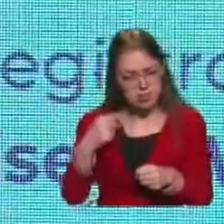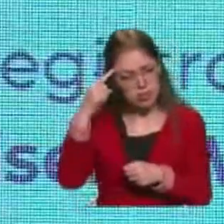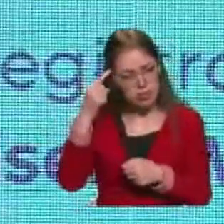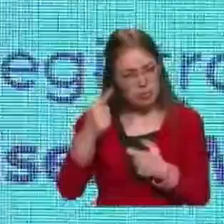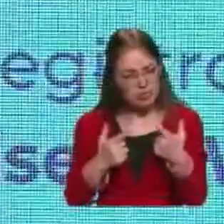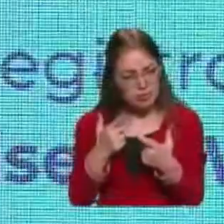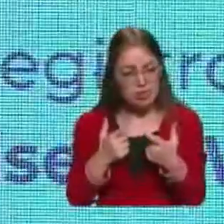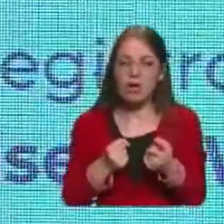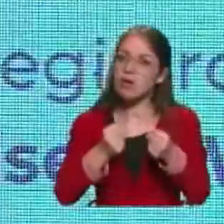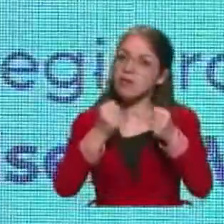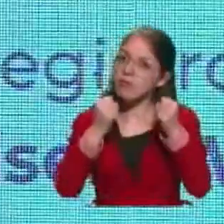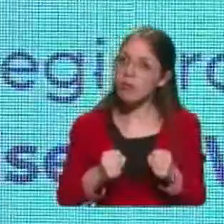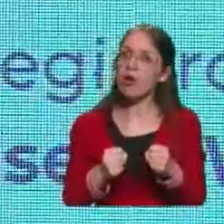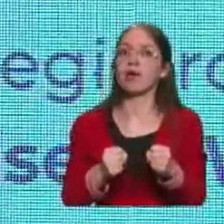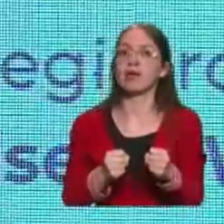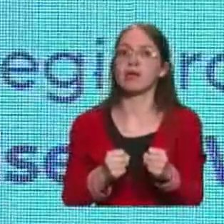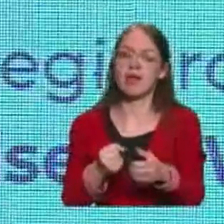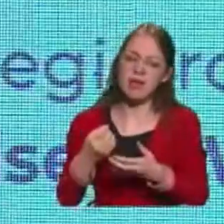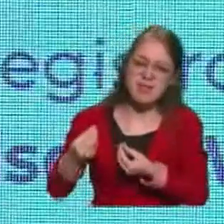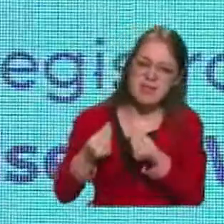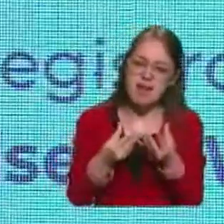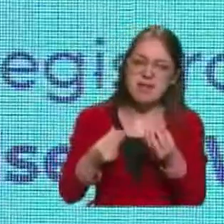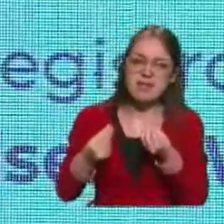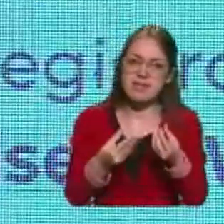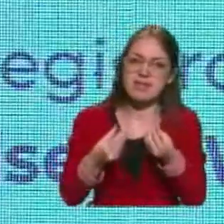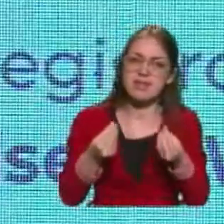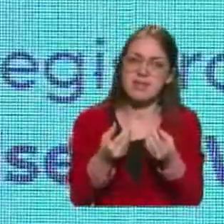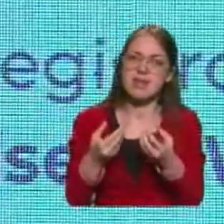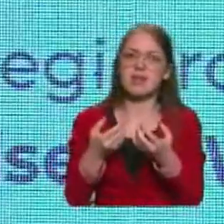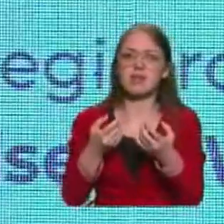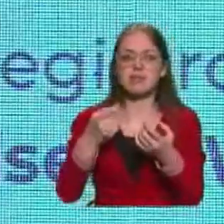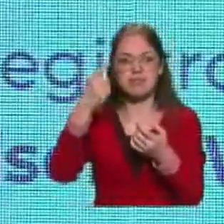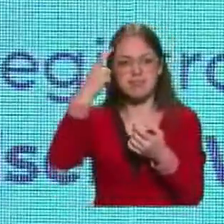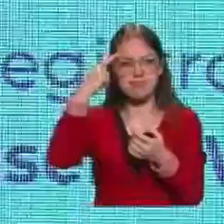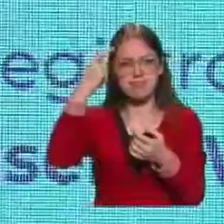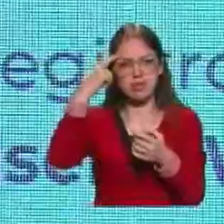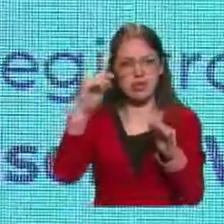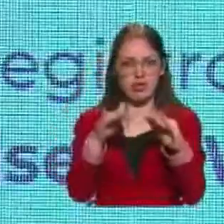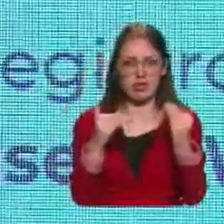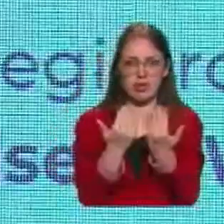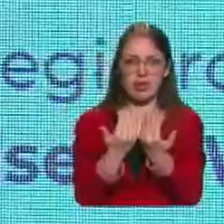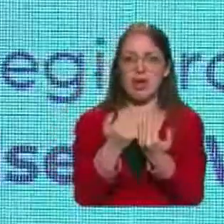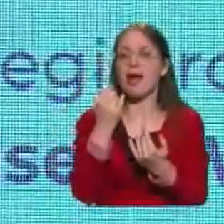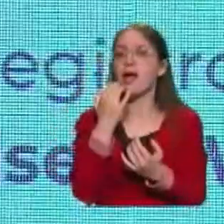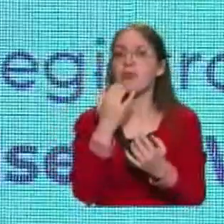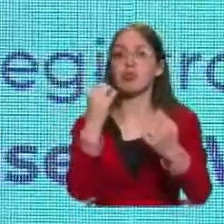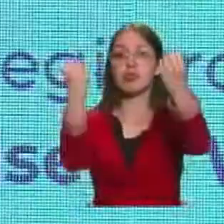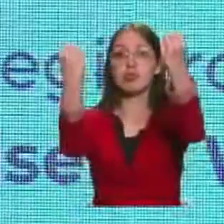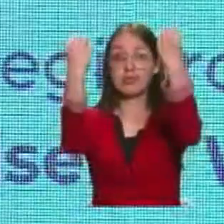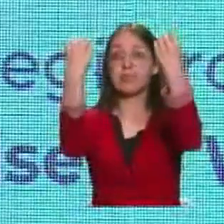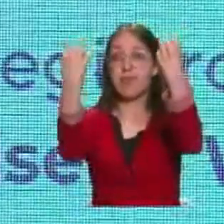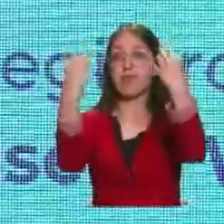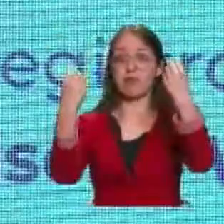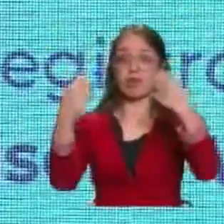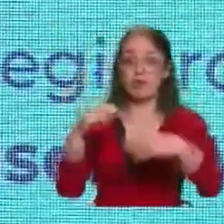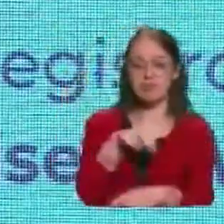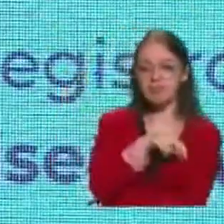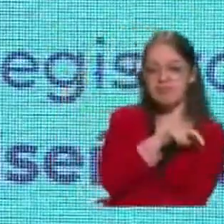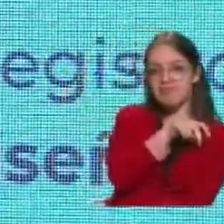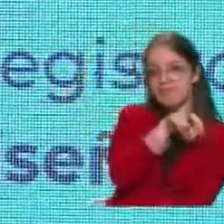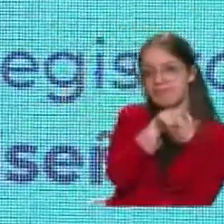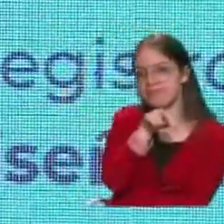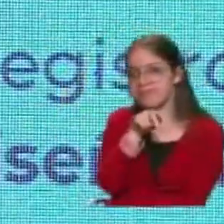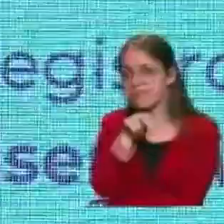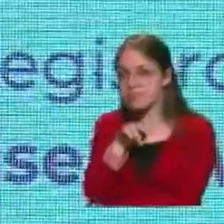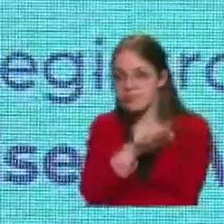sistema educativo una tecnología para el peatón en un paso de semáforo si el peatón pasa